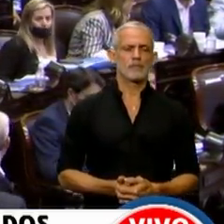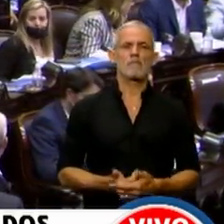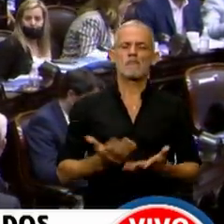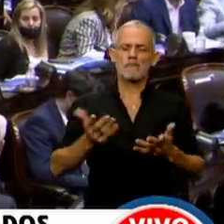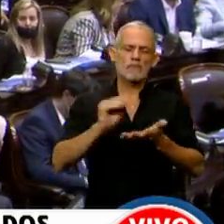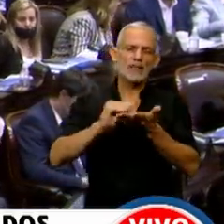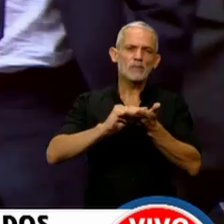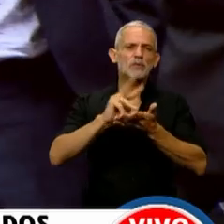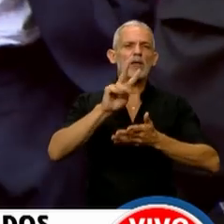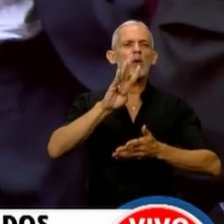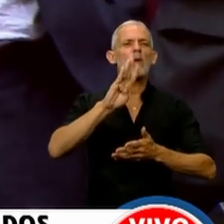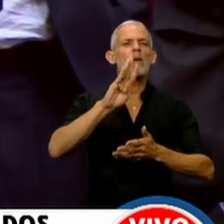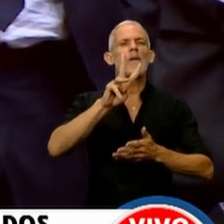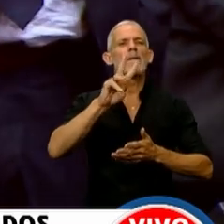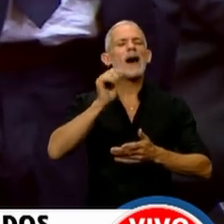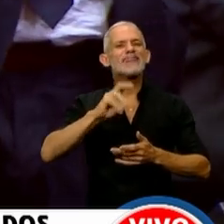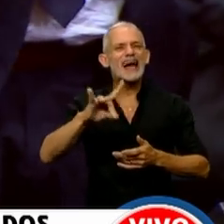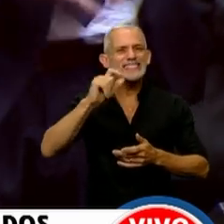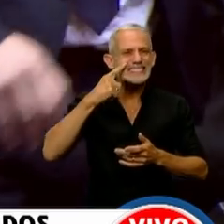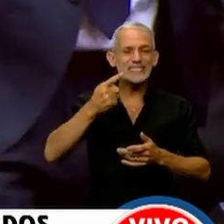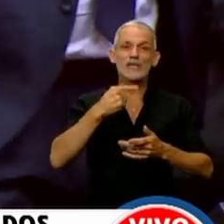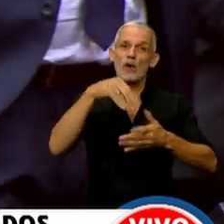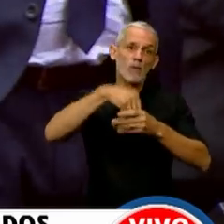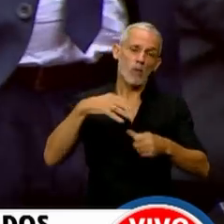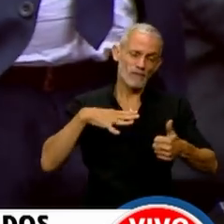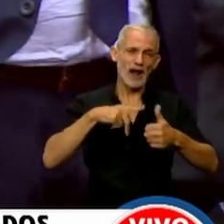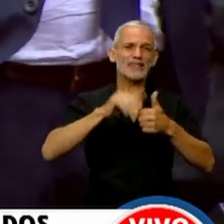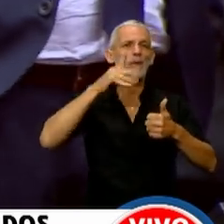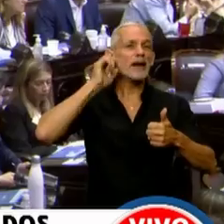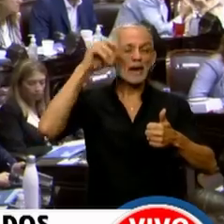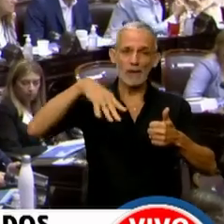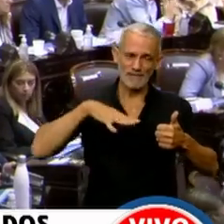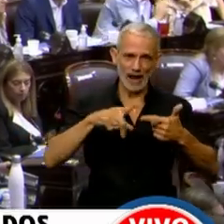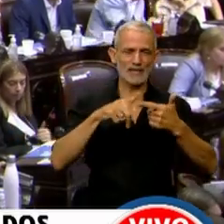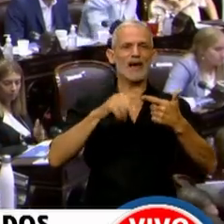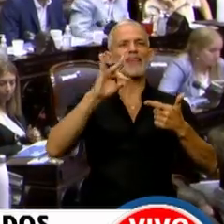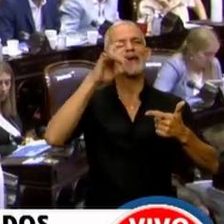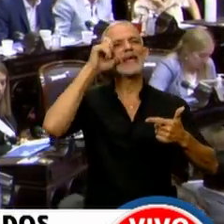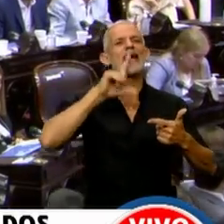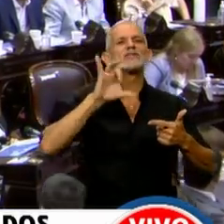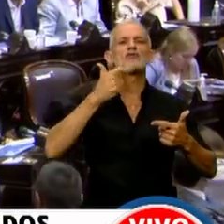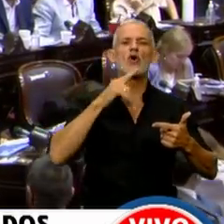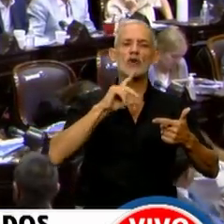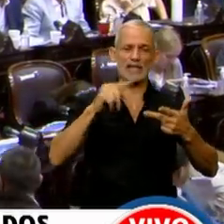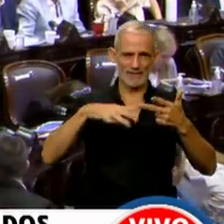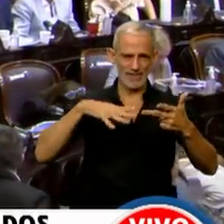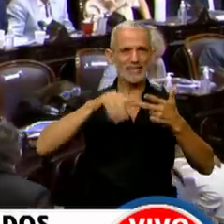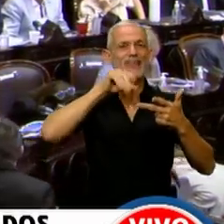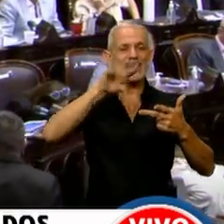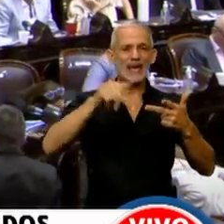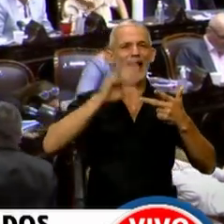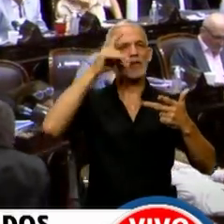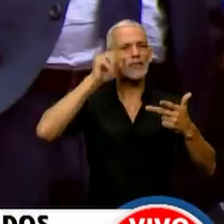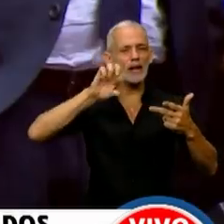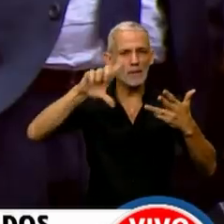diputado baldassi no tiene registrado el voto diputada break man diputada de la sota del caño